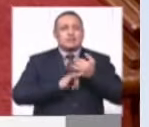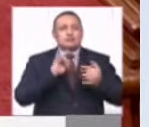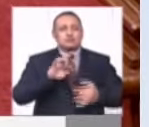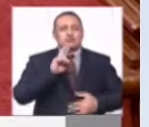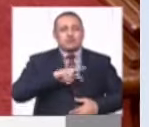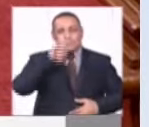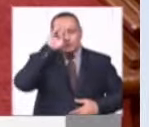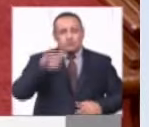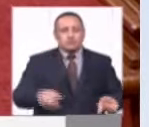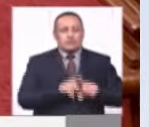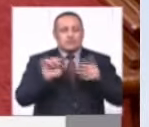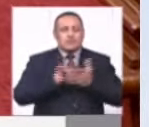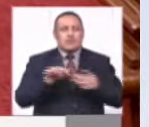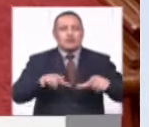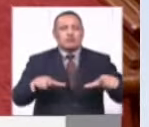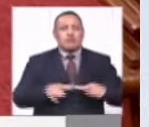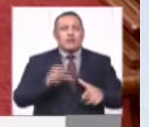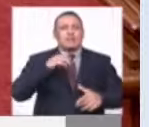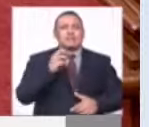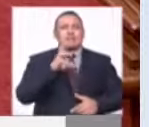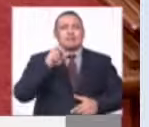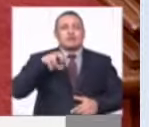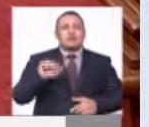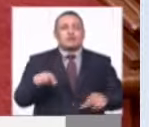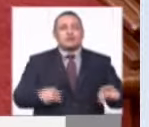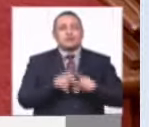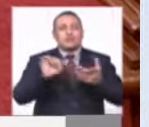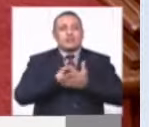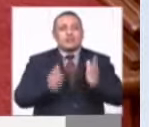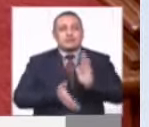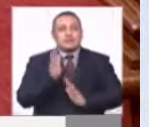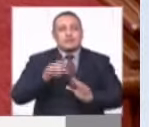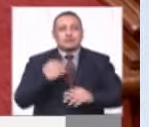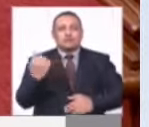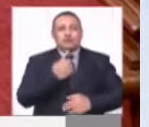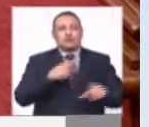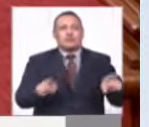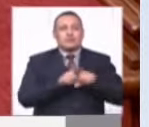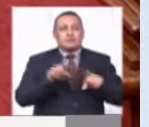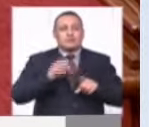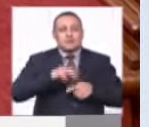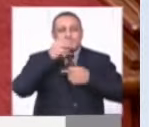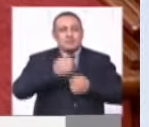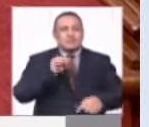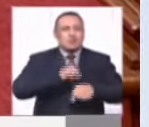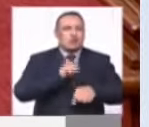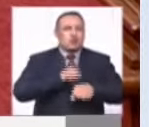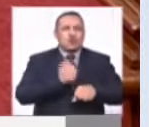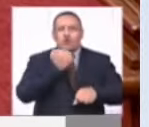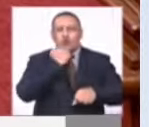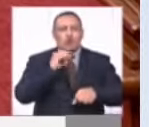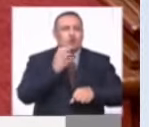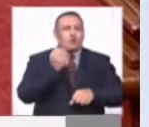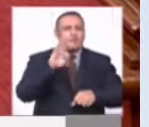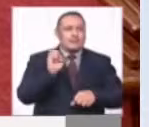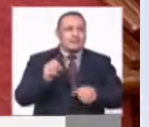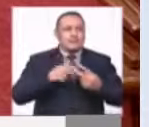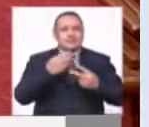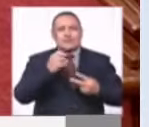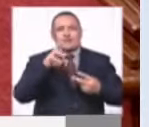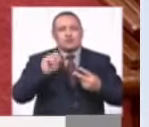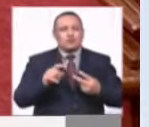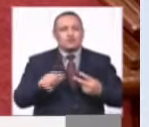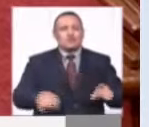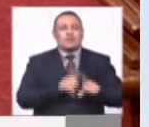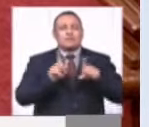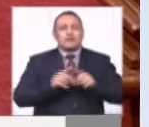Perú hacia el puerto de Marcona para que por ahí pueda salir esta carga de minerales de cobre y hierro particularmente,